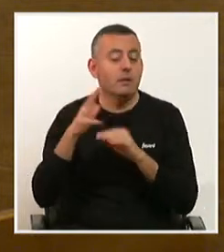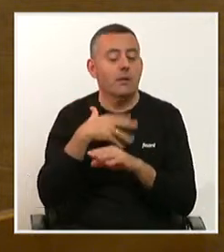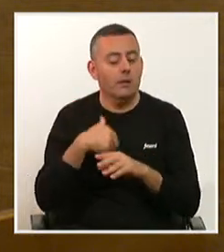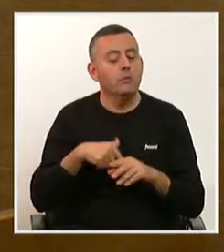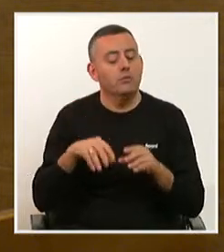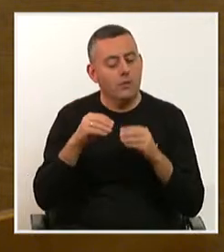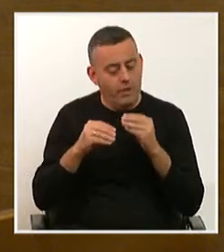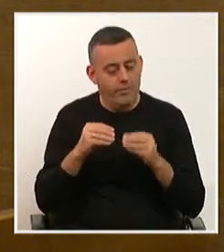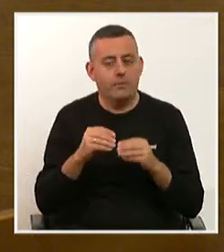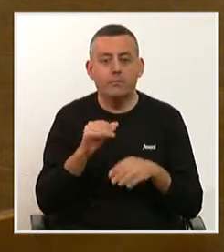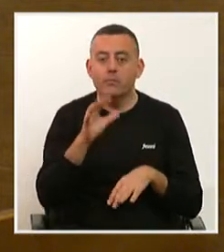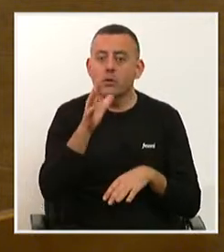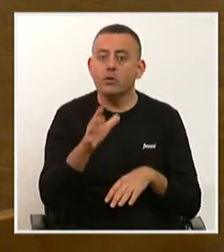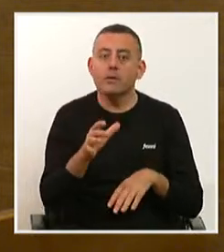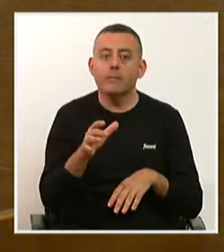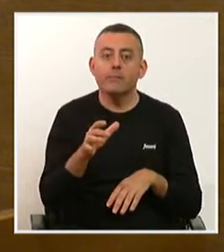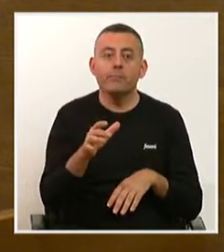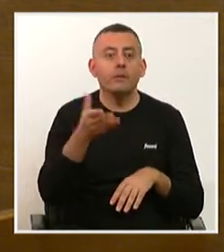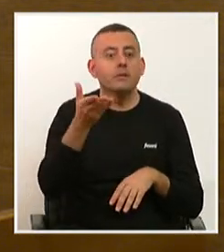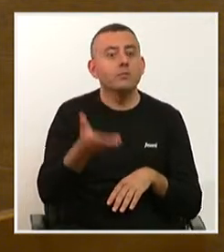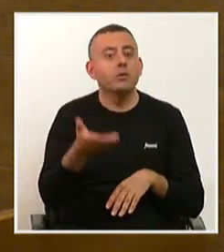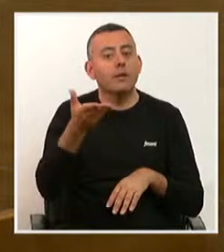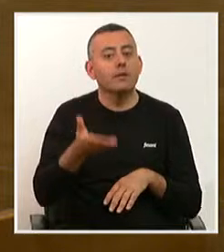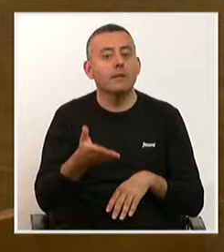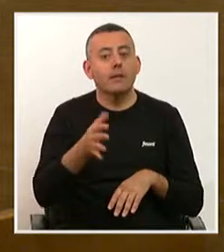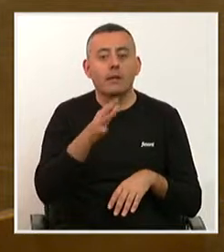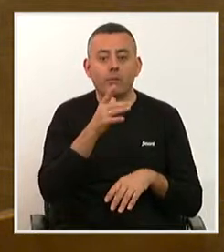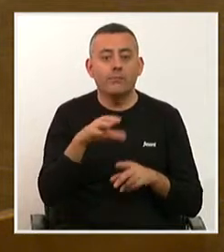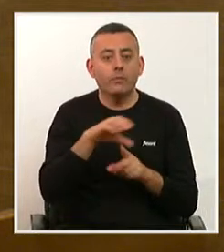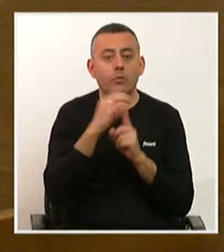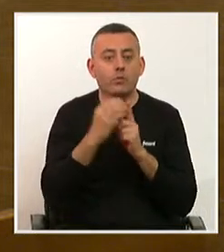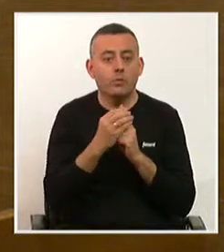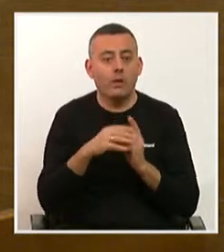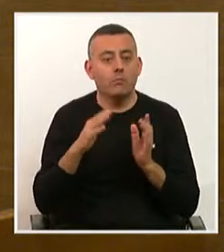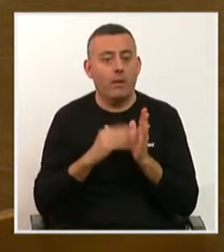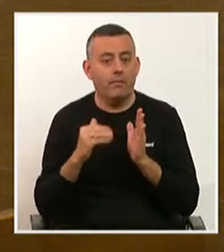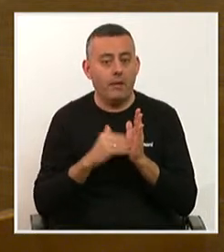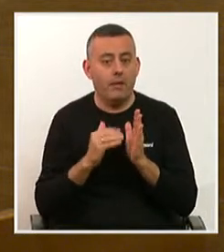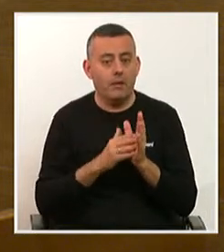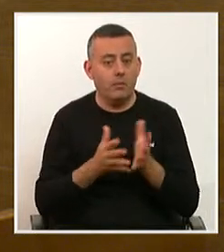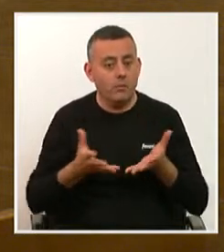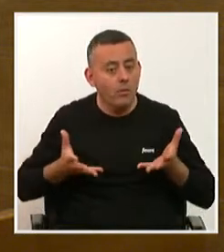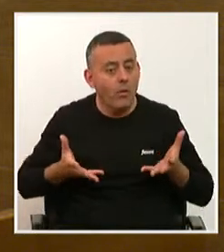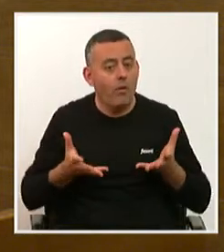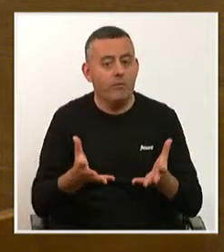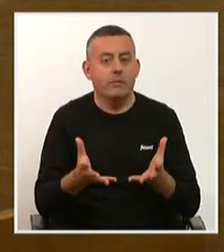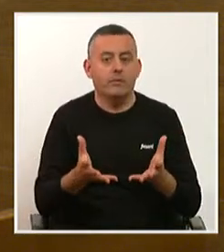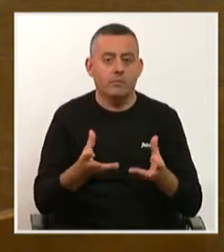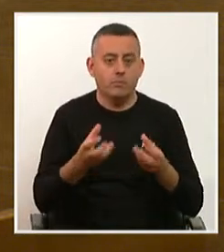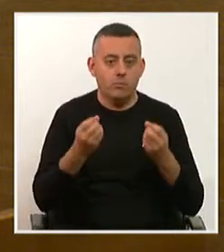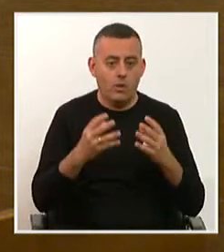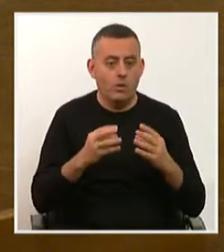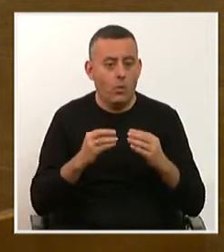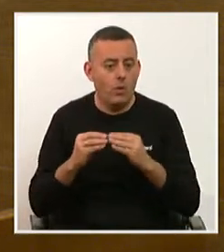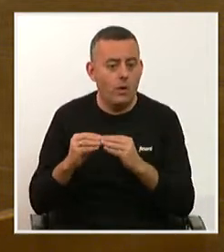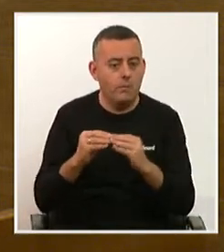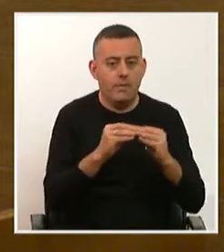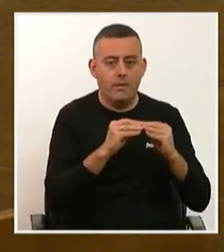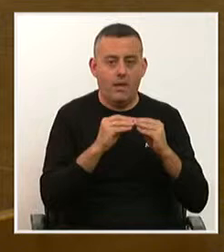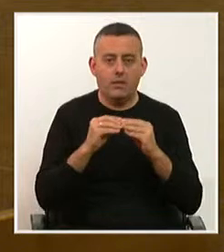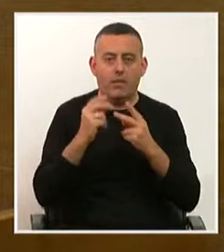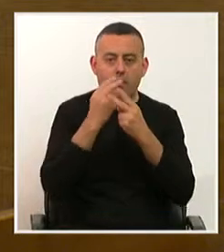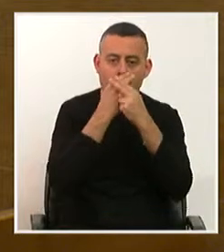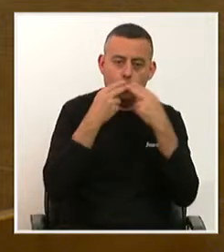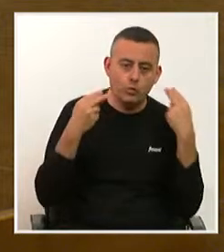firm la importancia de impulsar y de prom la cultura valenciana de manera unime y censures ni